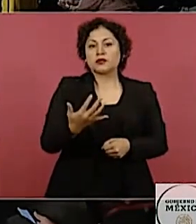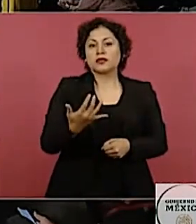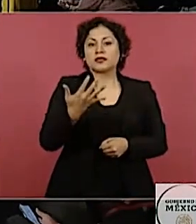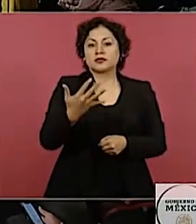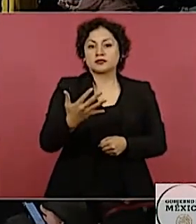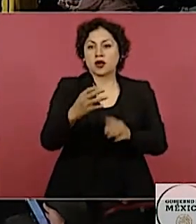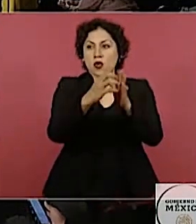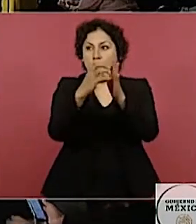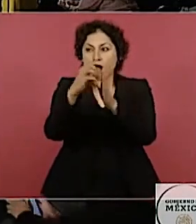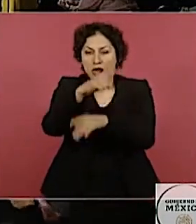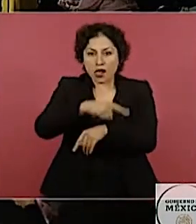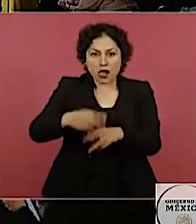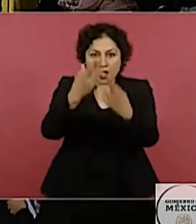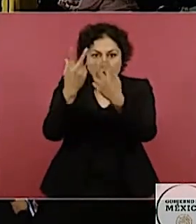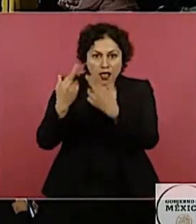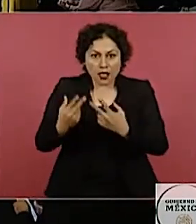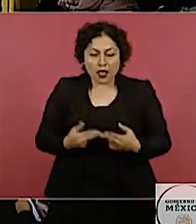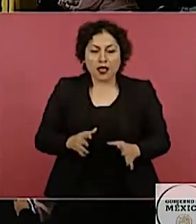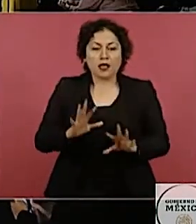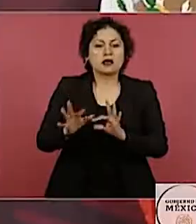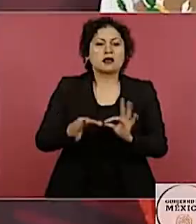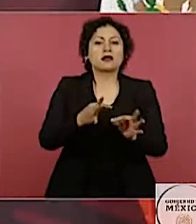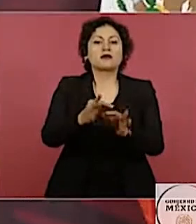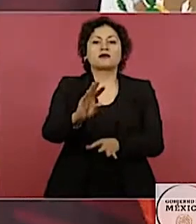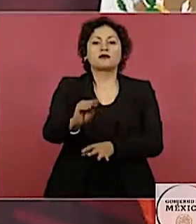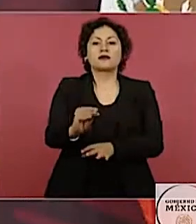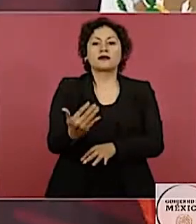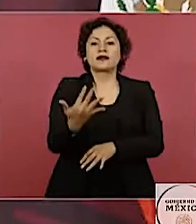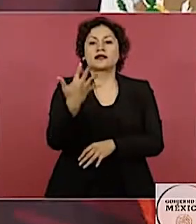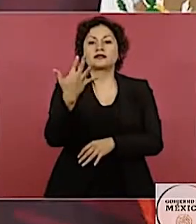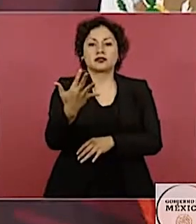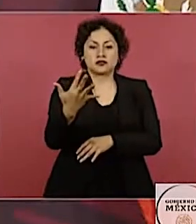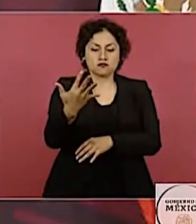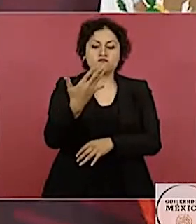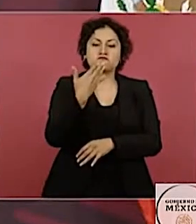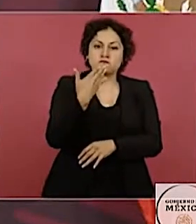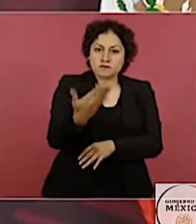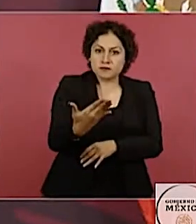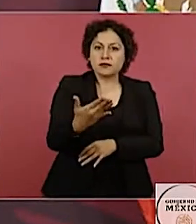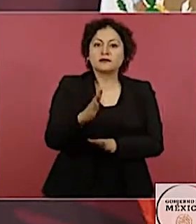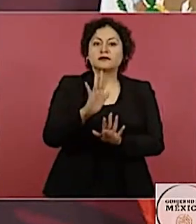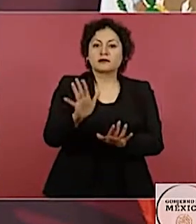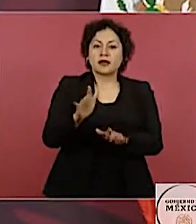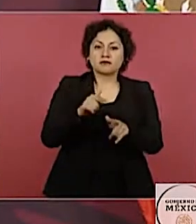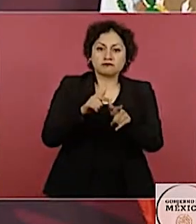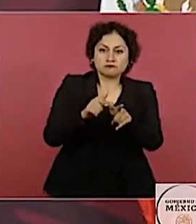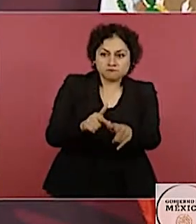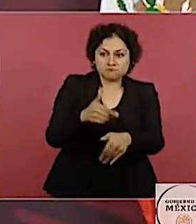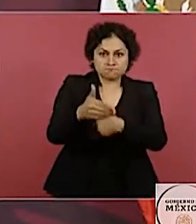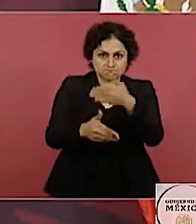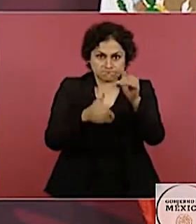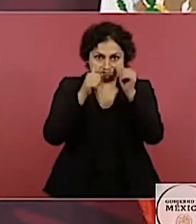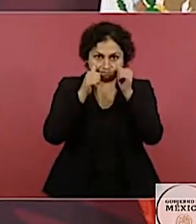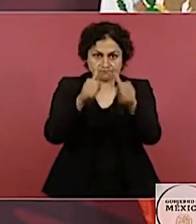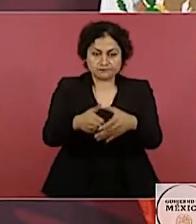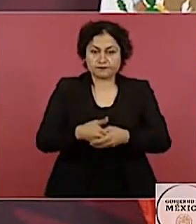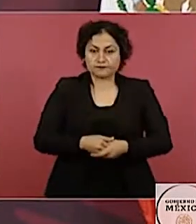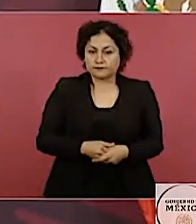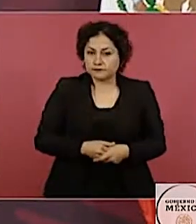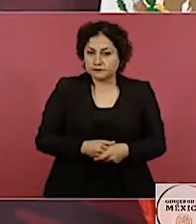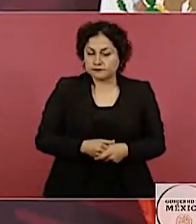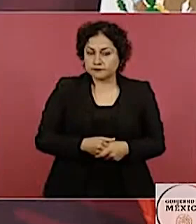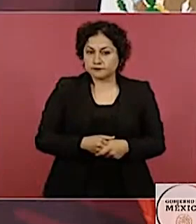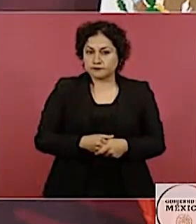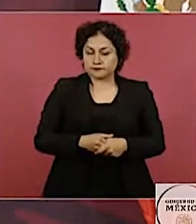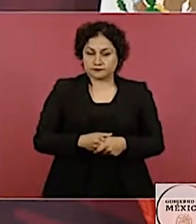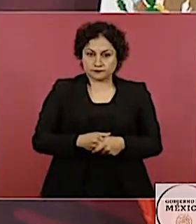tenemos prácticamente ya 95 restablecidos y estamos trabajando en los en los demás las líneas de transmisión las